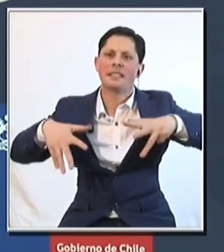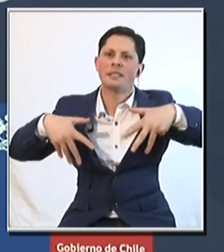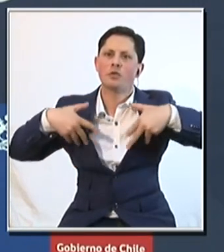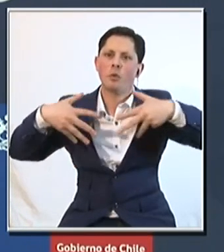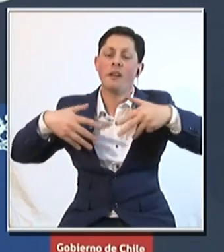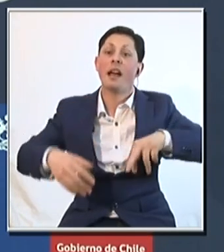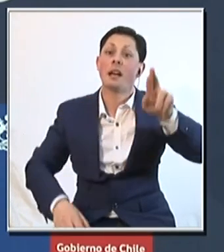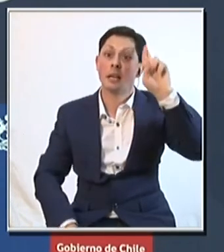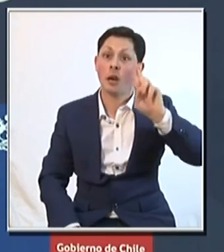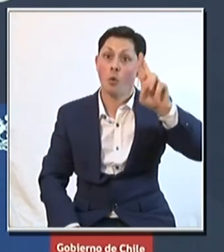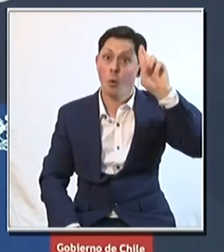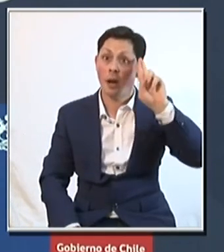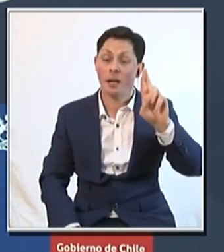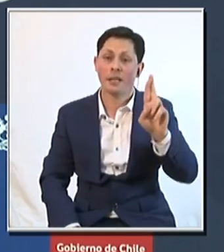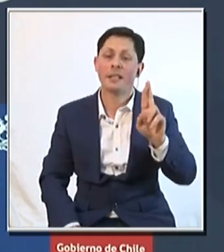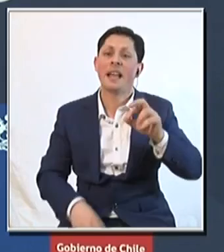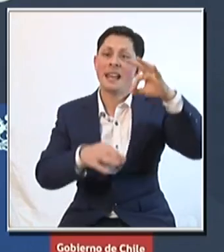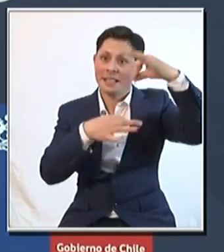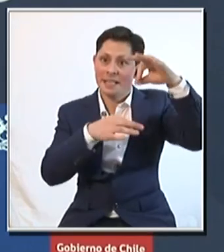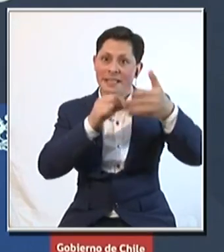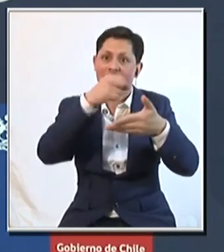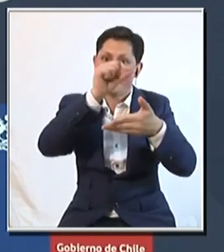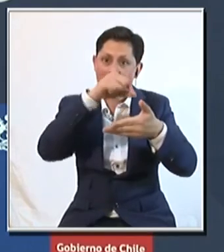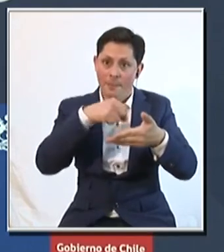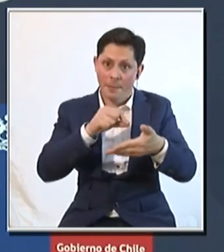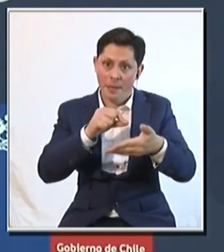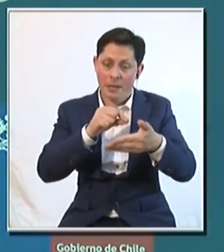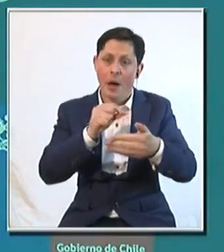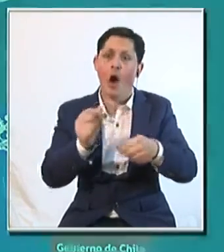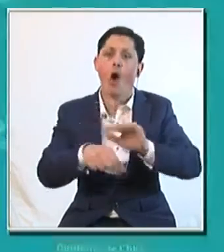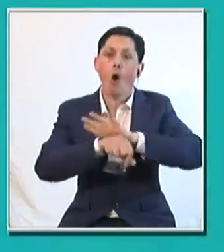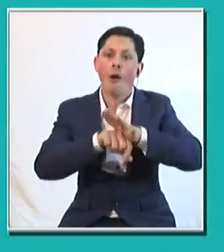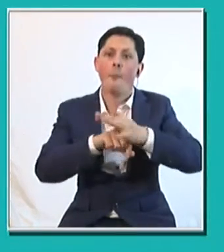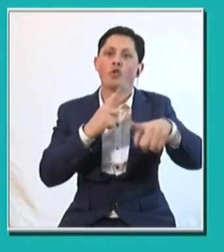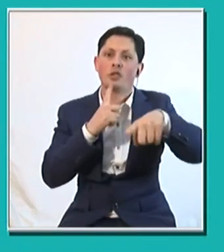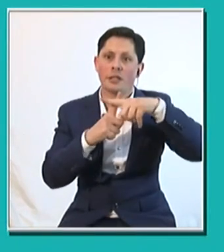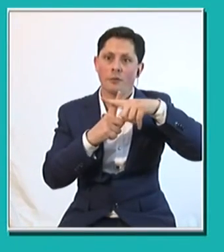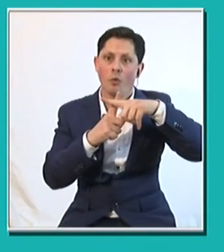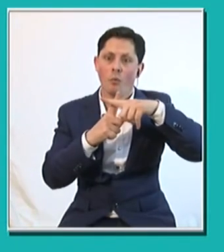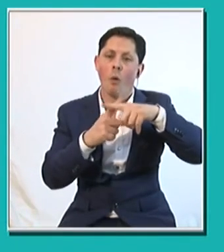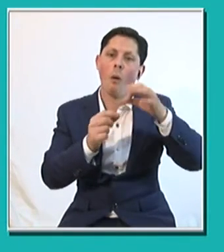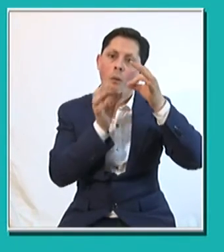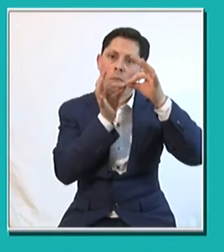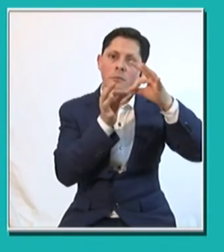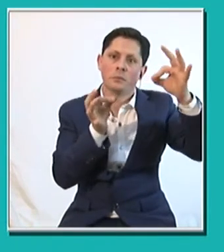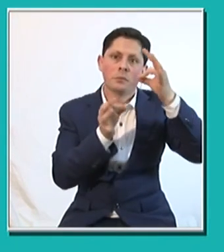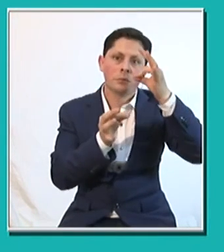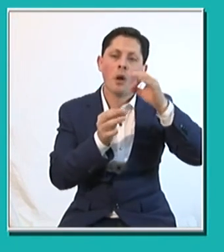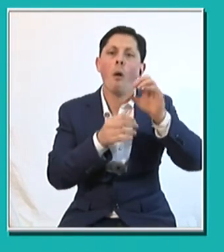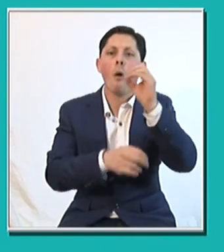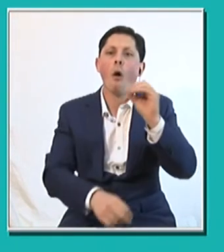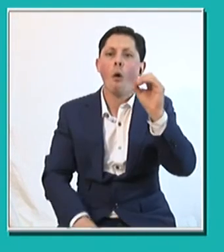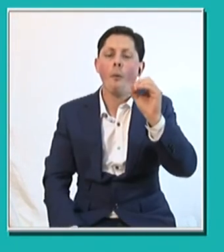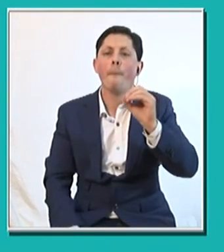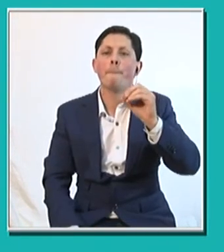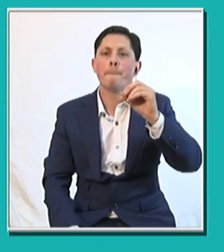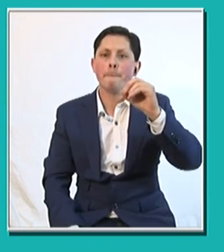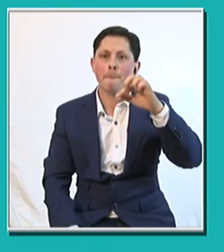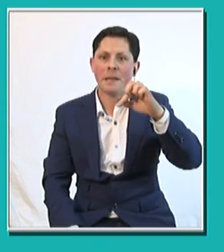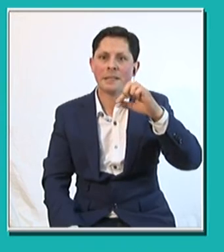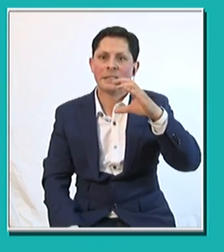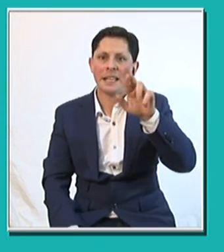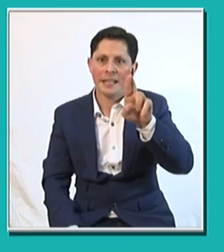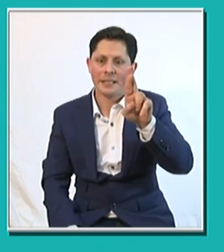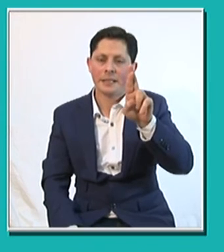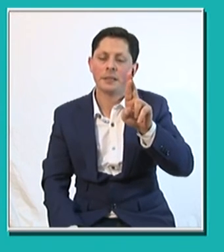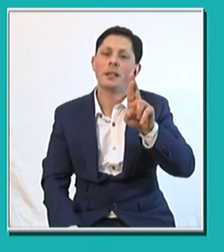Recuerden que para gestionar su licencia médica por COVID positivo, tanto si hicieron un test de antígeno o una PCR, así como para